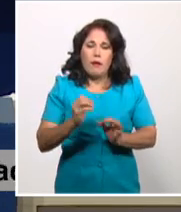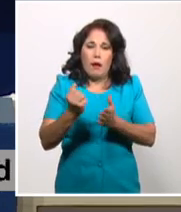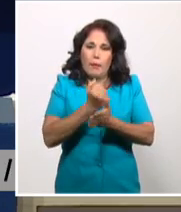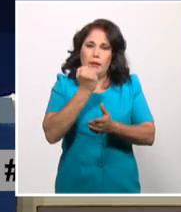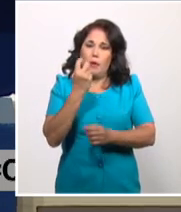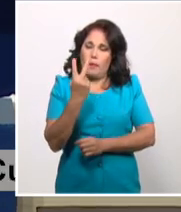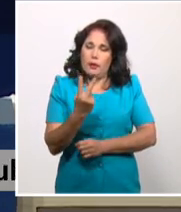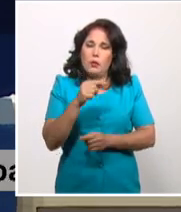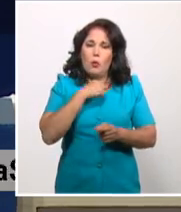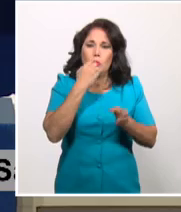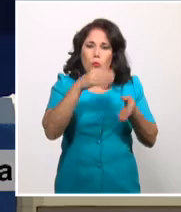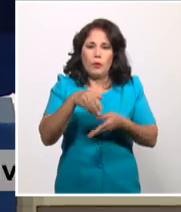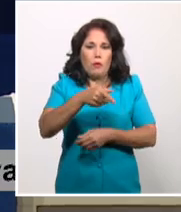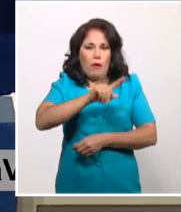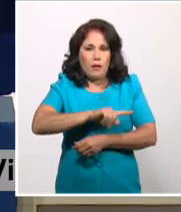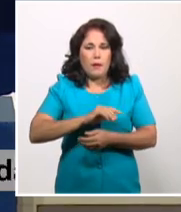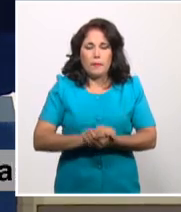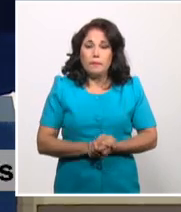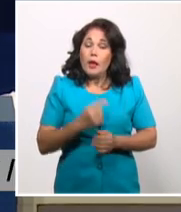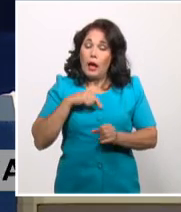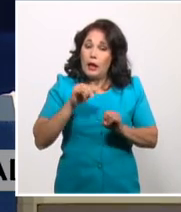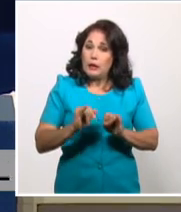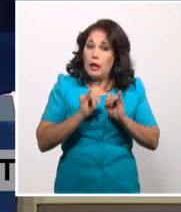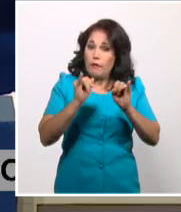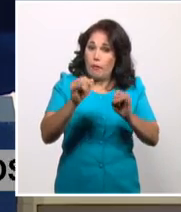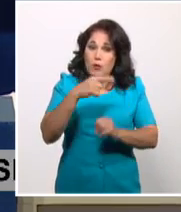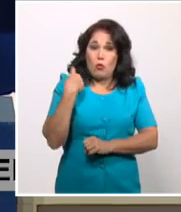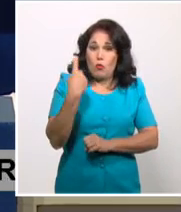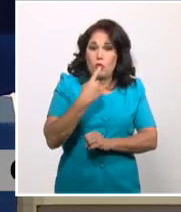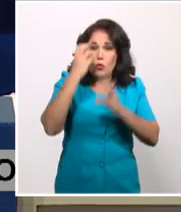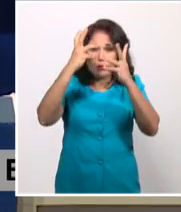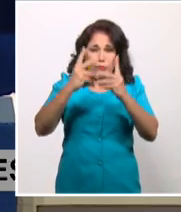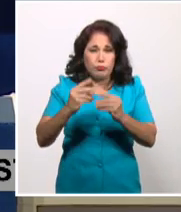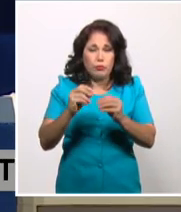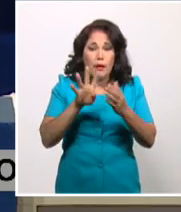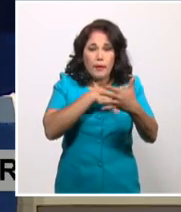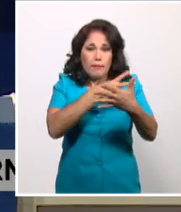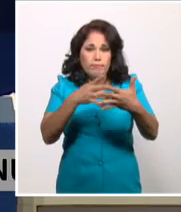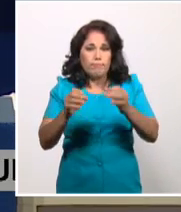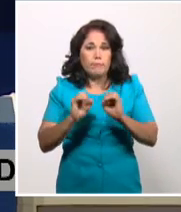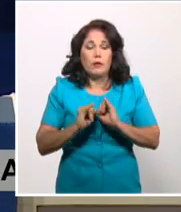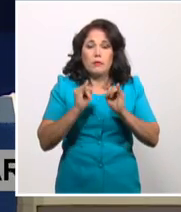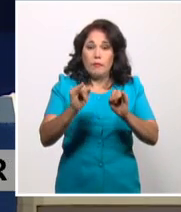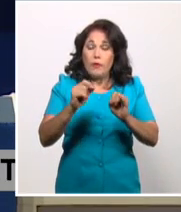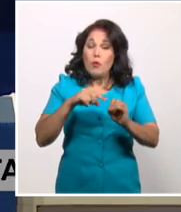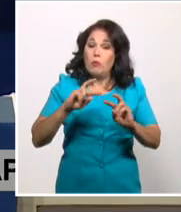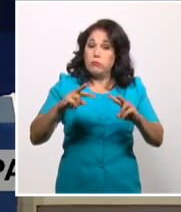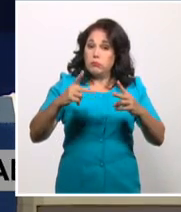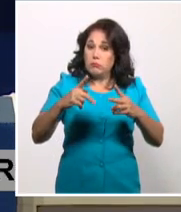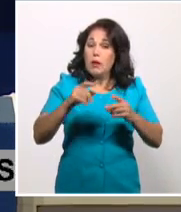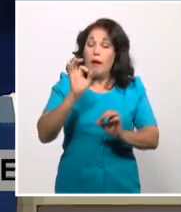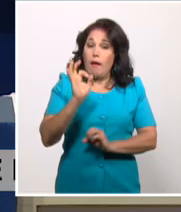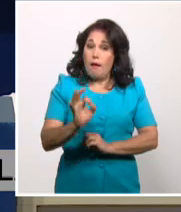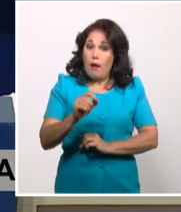lamentablemente como tal. Esta es la información que nosotros tenemos. Reitero, se